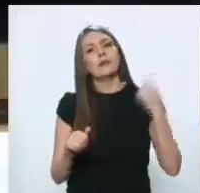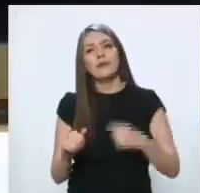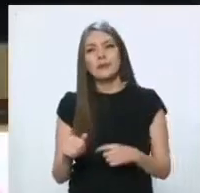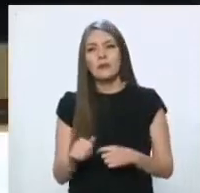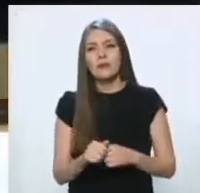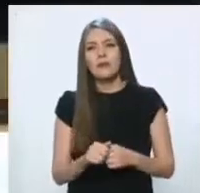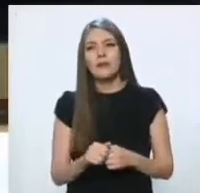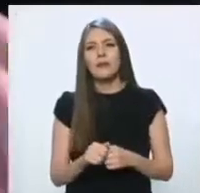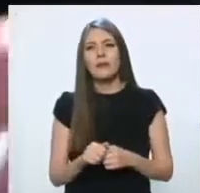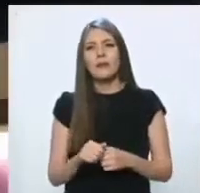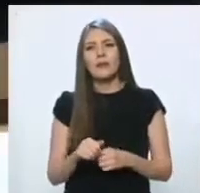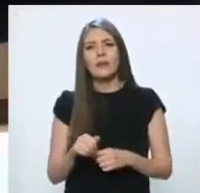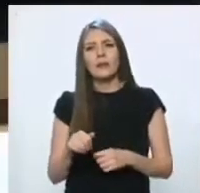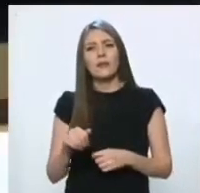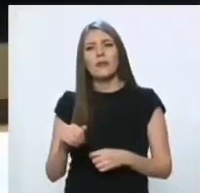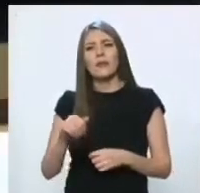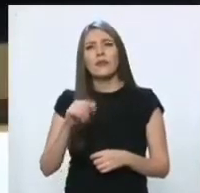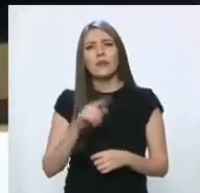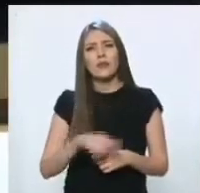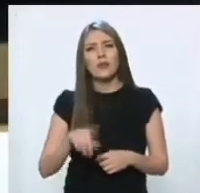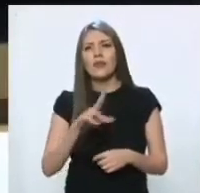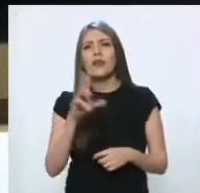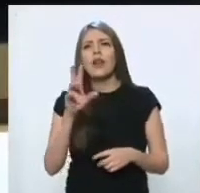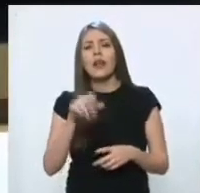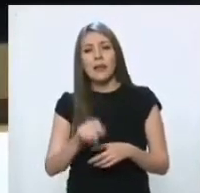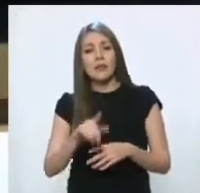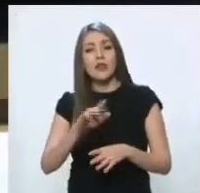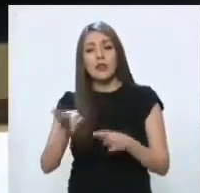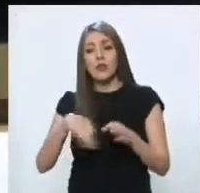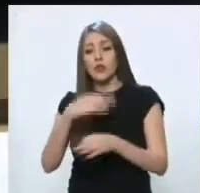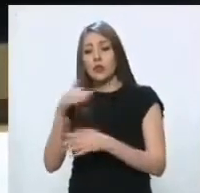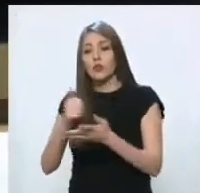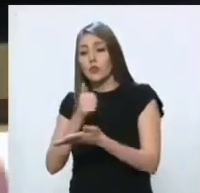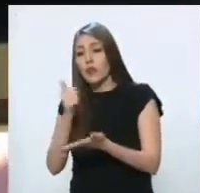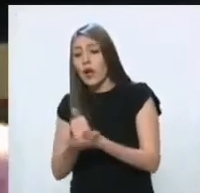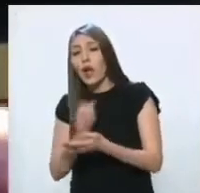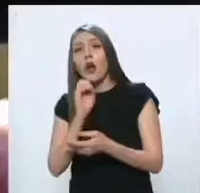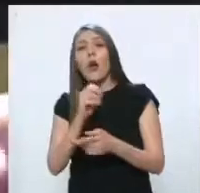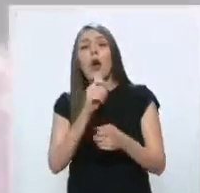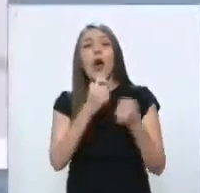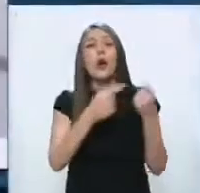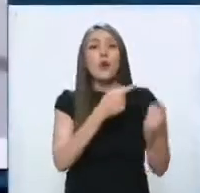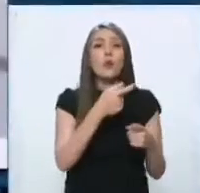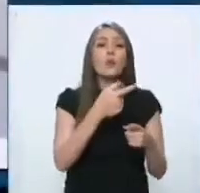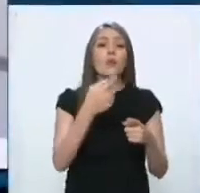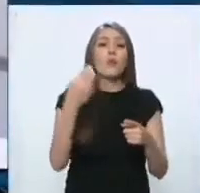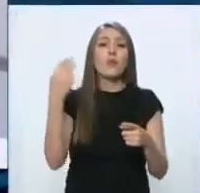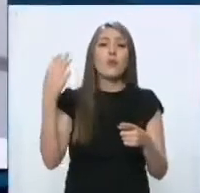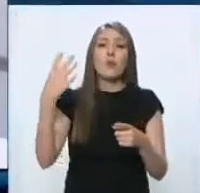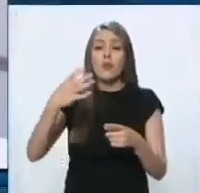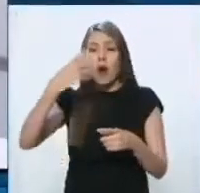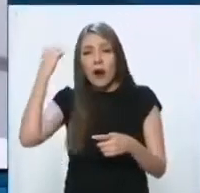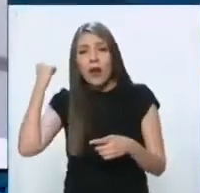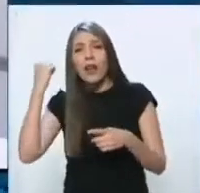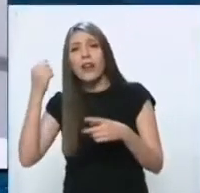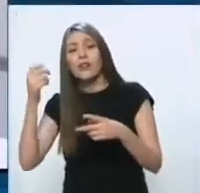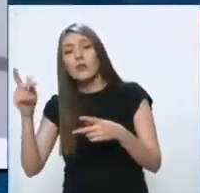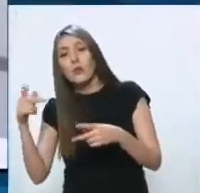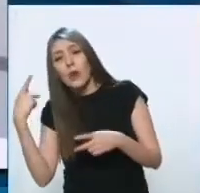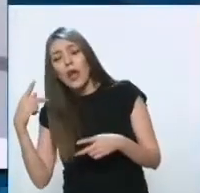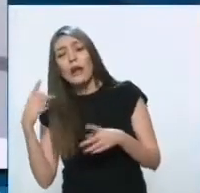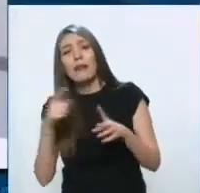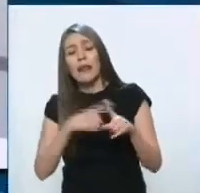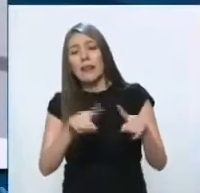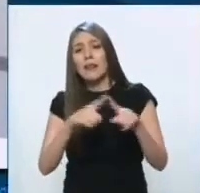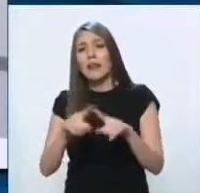Veracruz, no me los quieran vender en paquete, no quieran que aplaudamos absolutamente todo